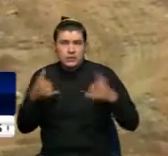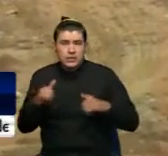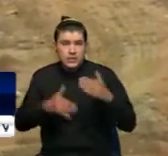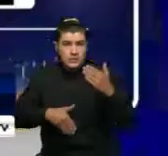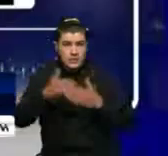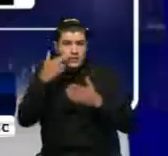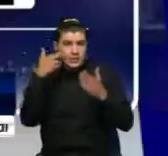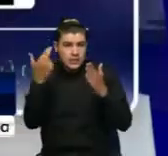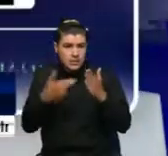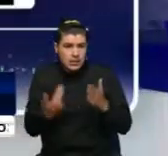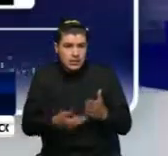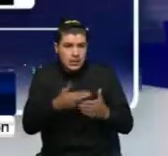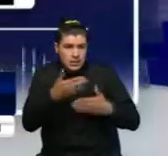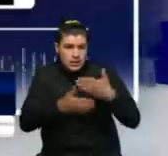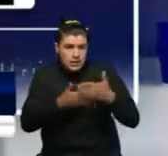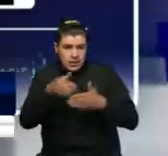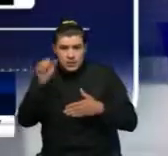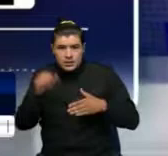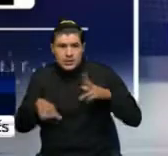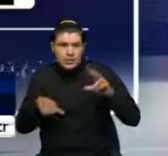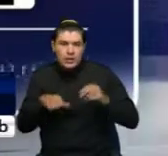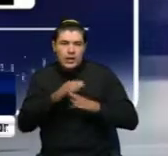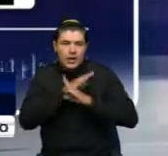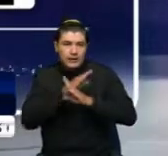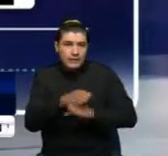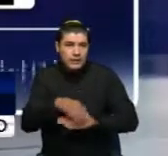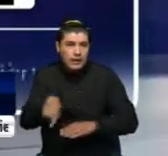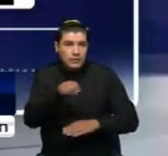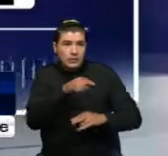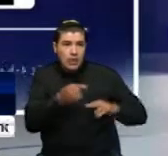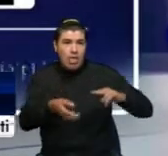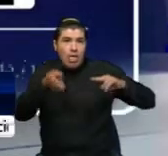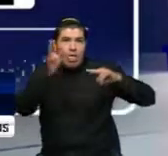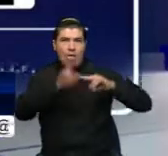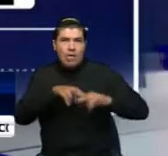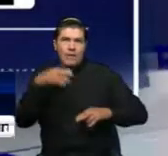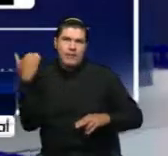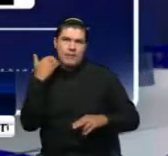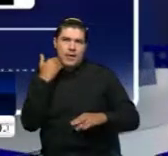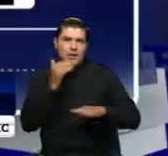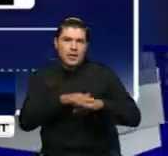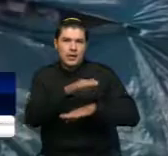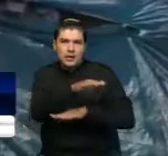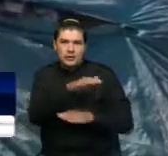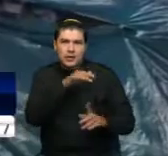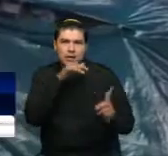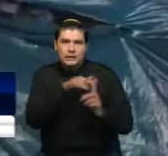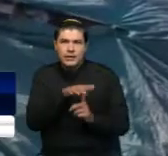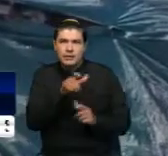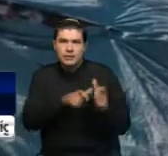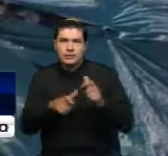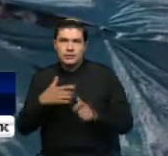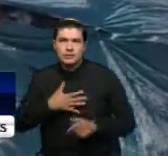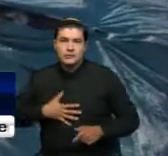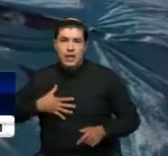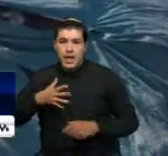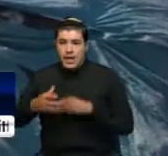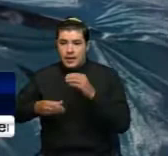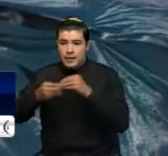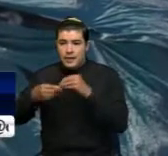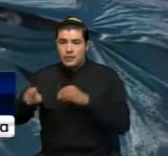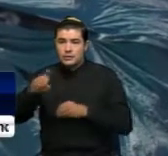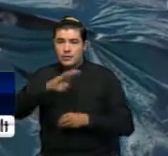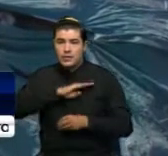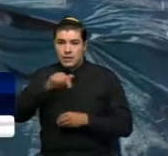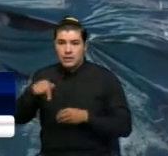jurídica y técnicamente la viabilidad para evitar que esta tarifa se incremente y termina generando graves molestias al ciudadano por su parte el alcalde